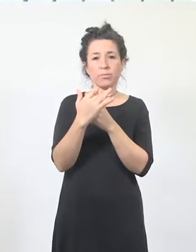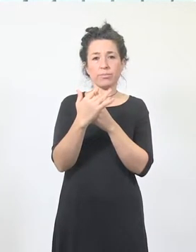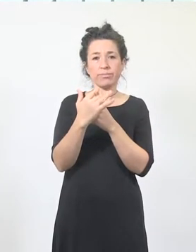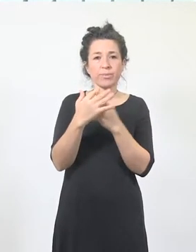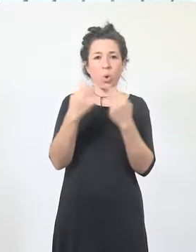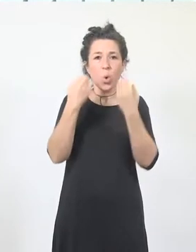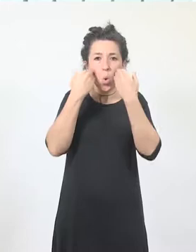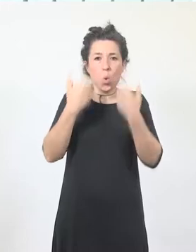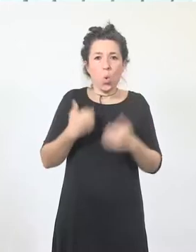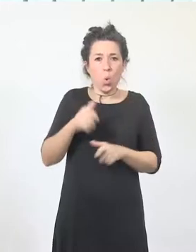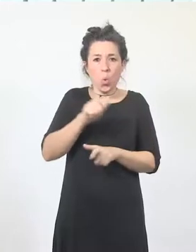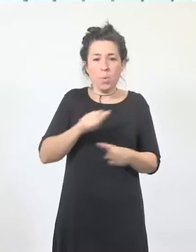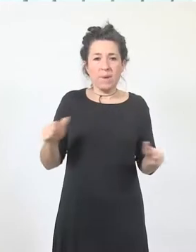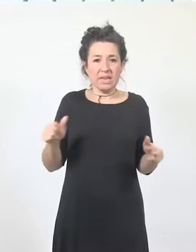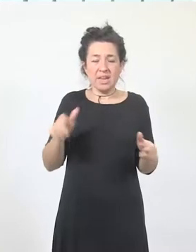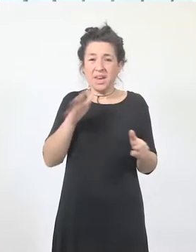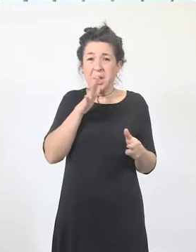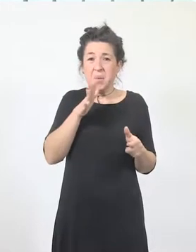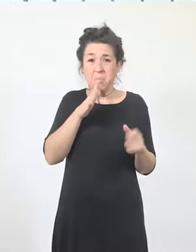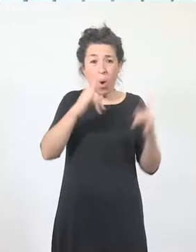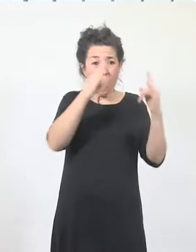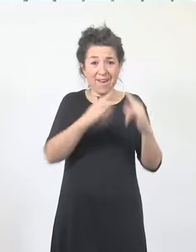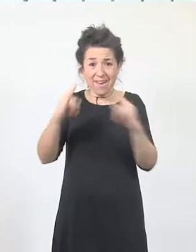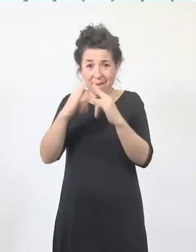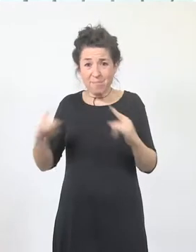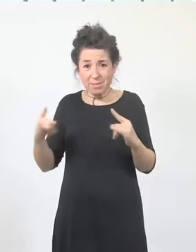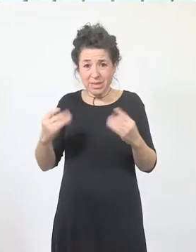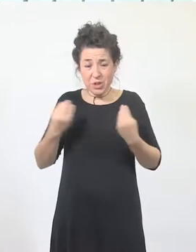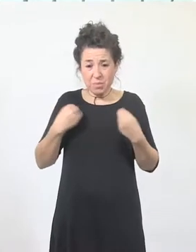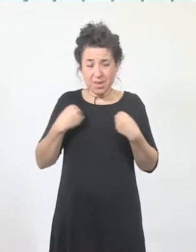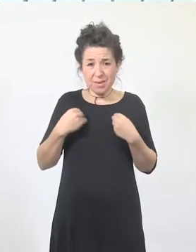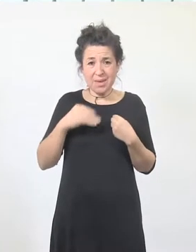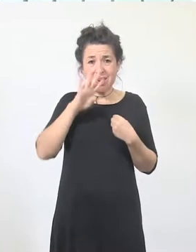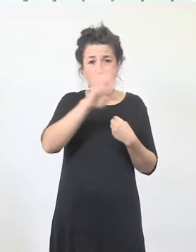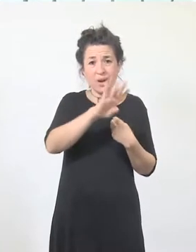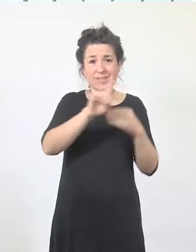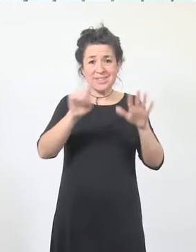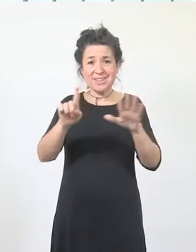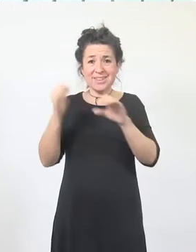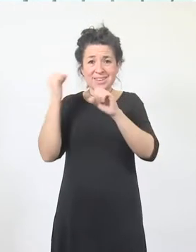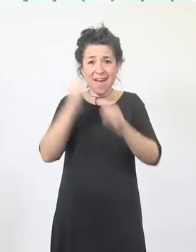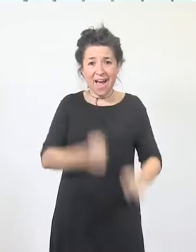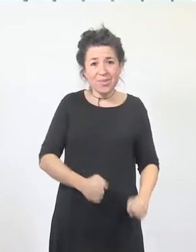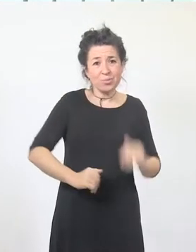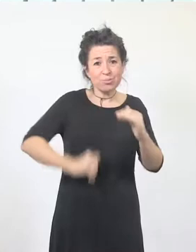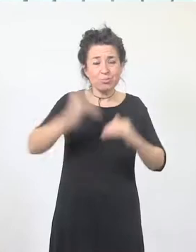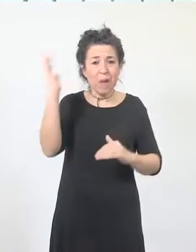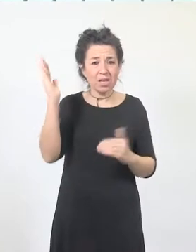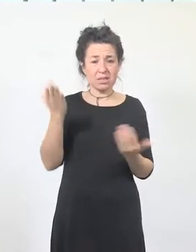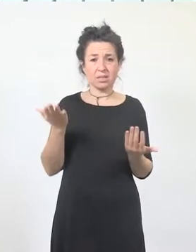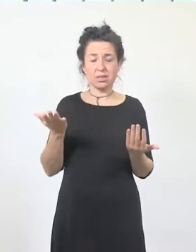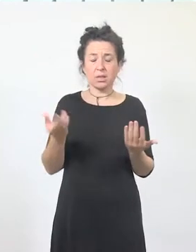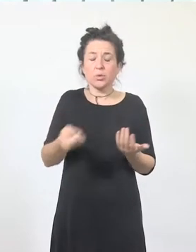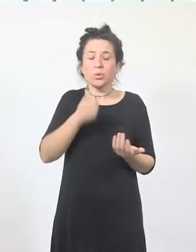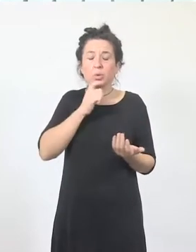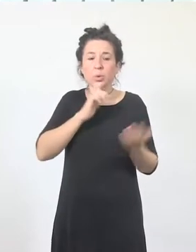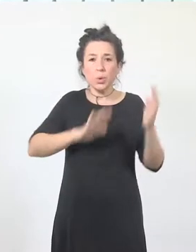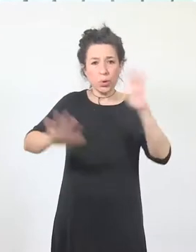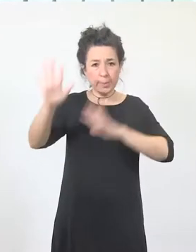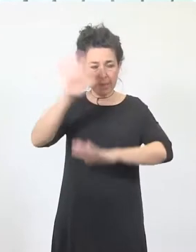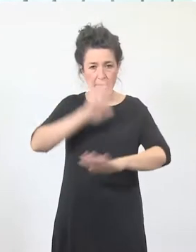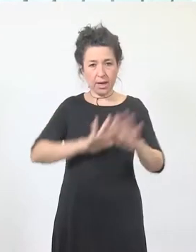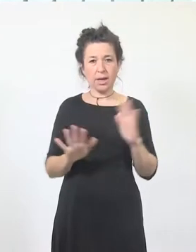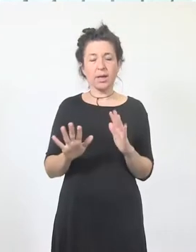la situación humanitaria, porque vivir en un campamento durante más de 46 años es